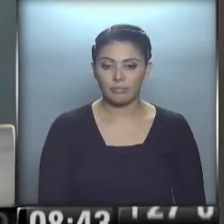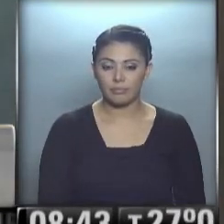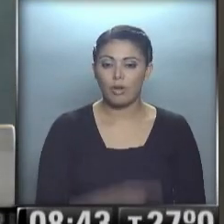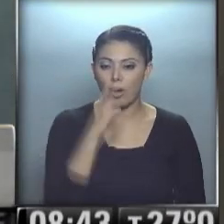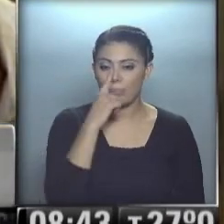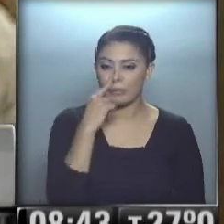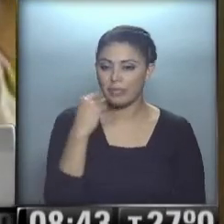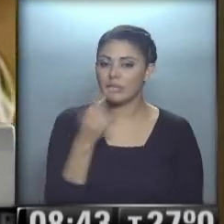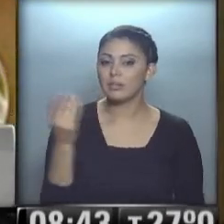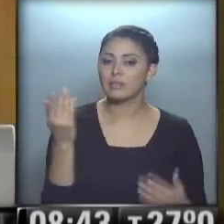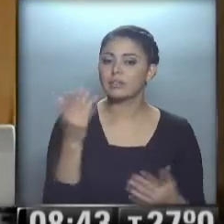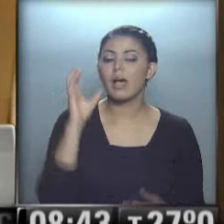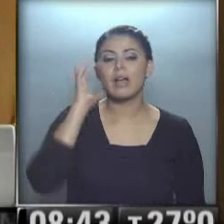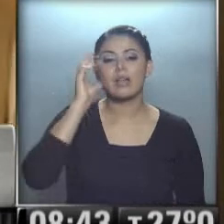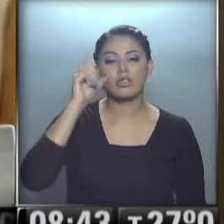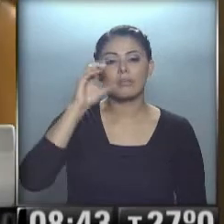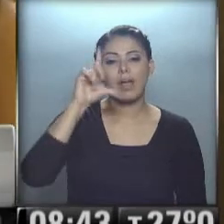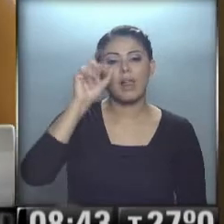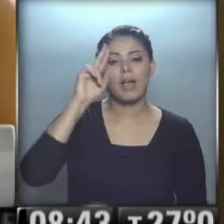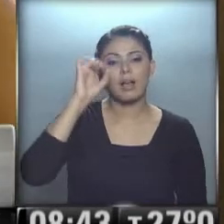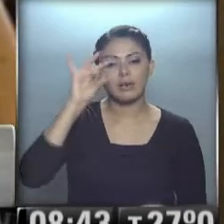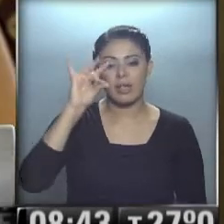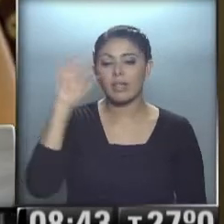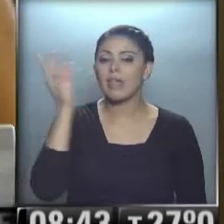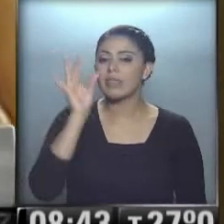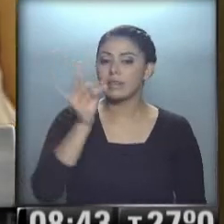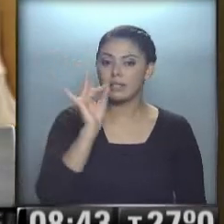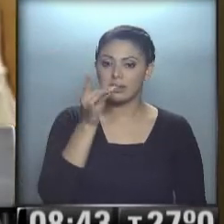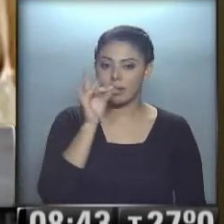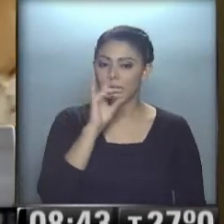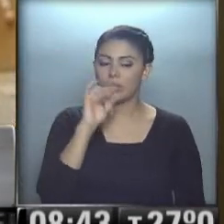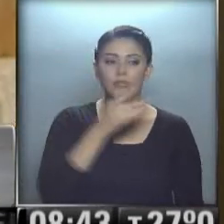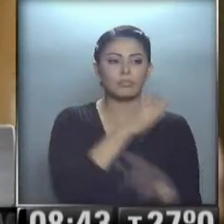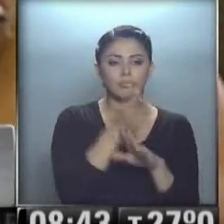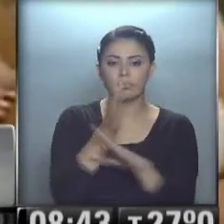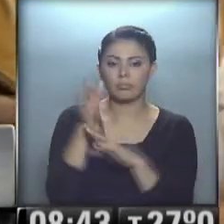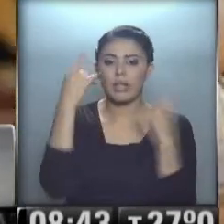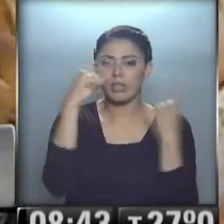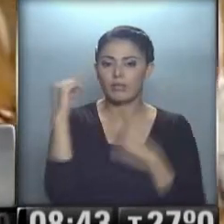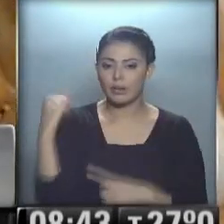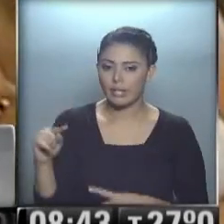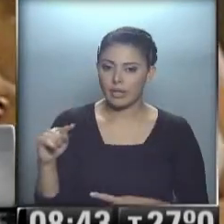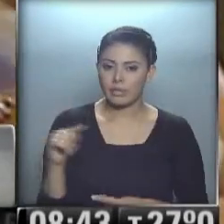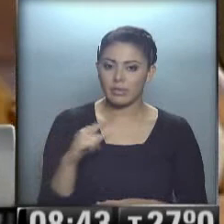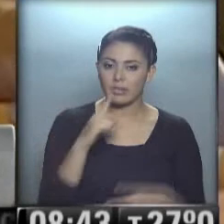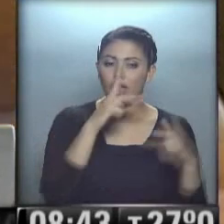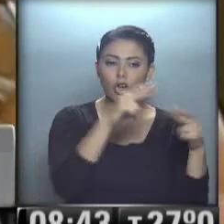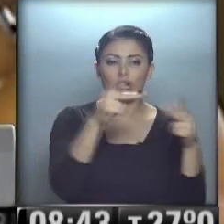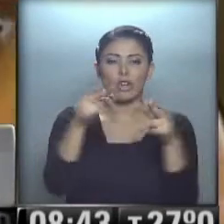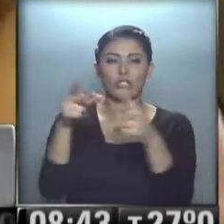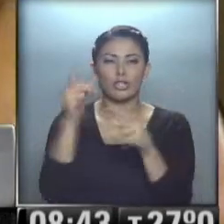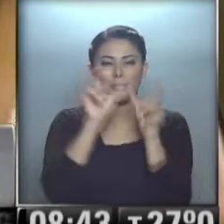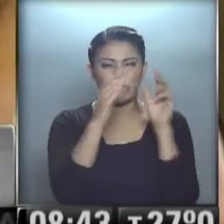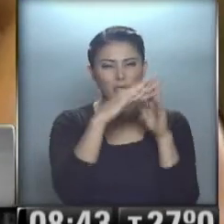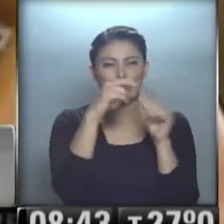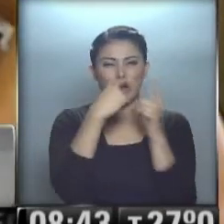Capitanich, Marcelo De Leo, Radio La Red. Como todos los diciembres, estuve recorriendo los distintos piquetes que hay en la ciudad